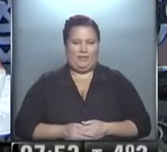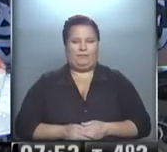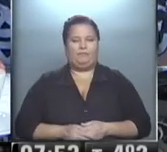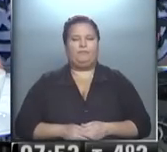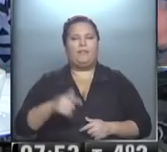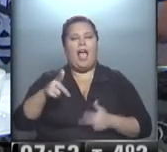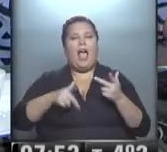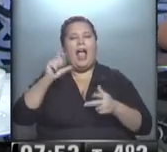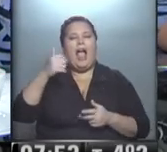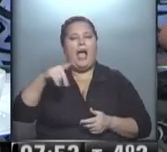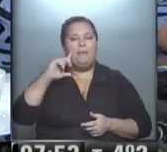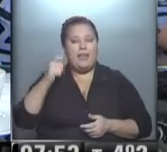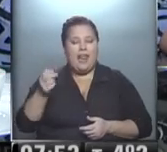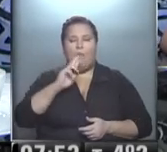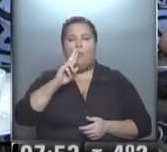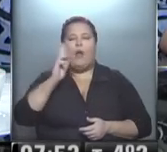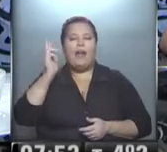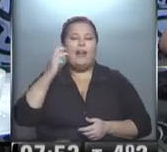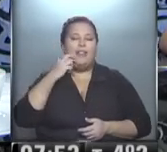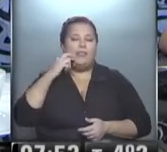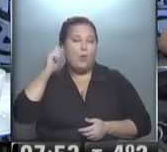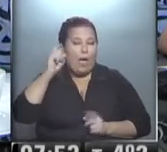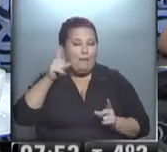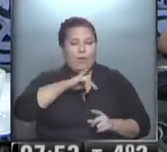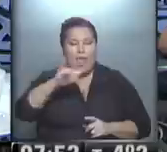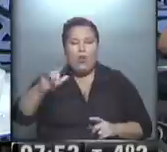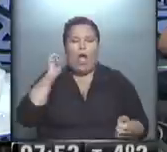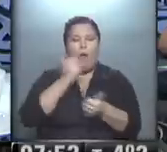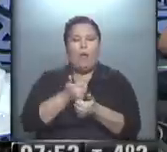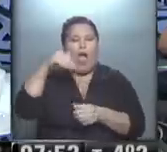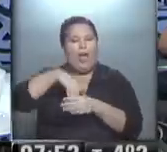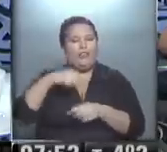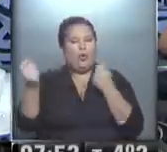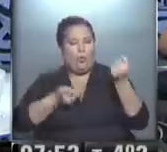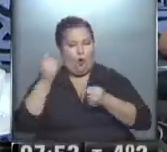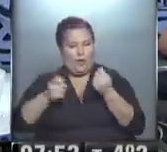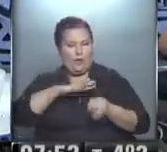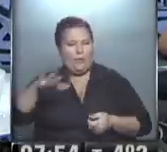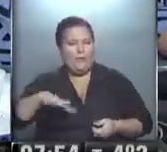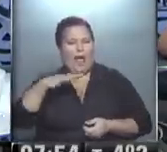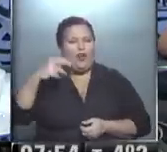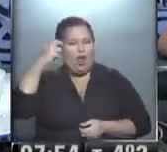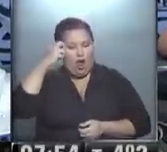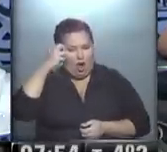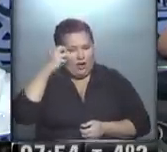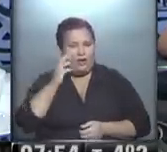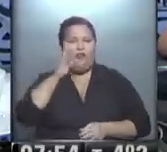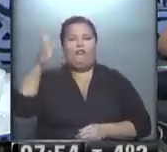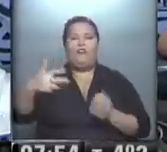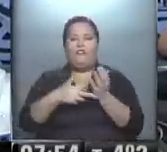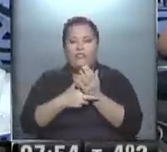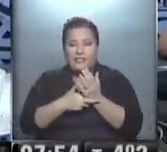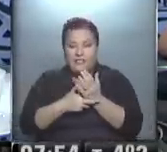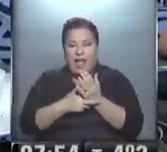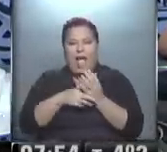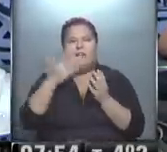Hablamos ahora de Camila, es la joven de 19 años que denunció haber sido violada en un local bailable del barrio porteño de Congreso. Estuvo en la fiscalía, hizo